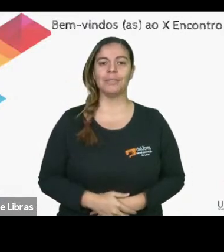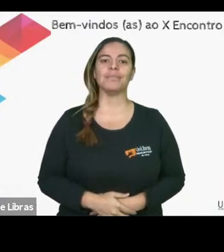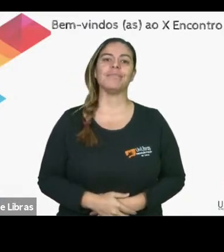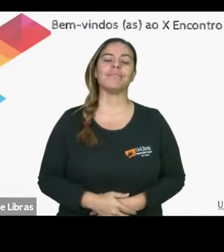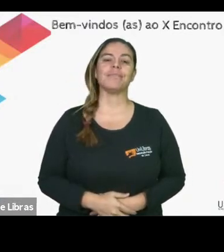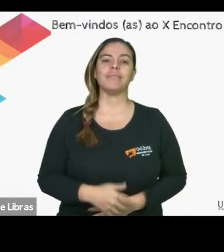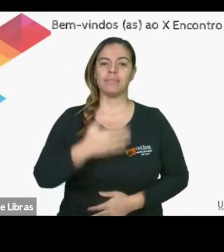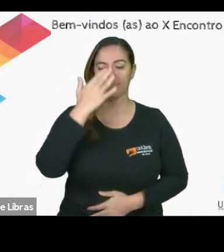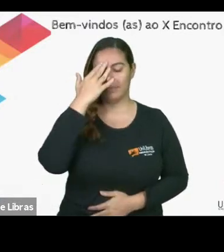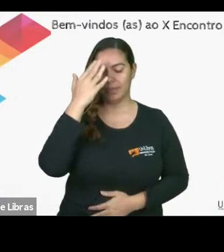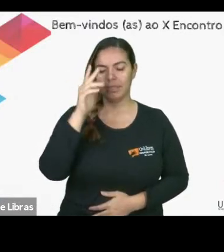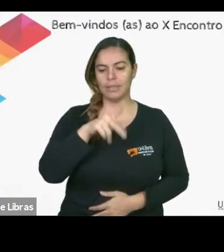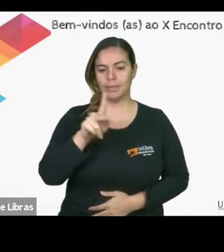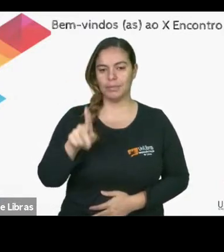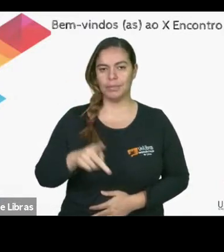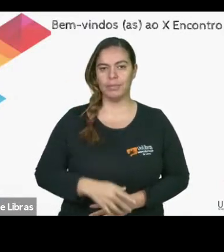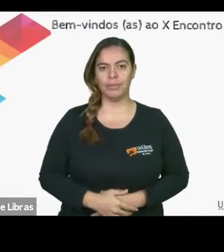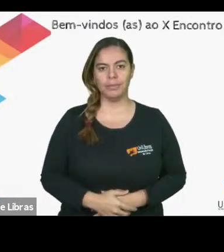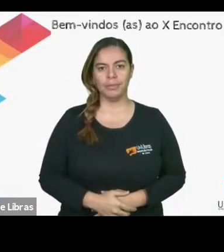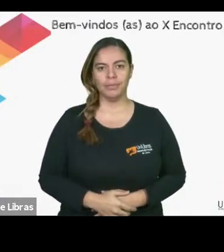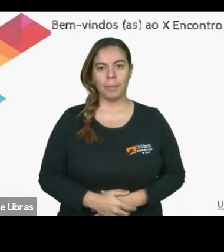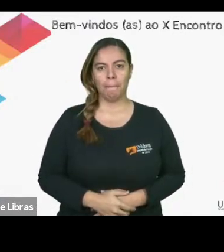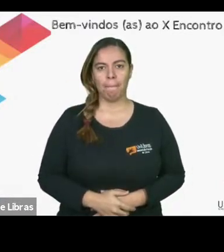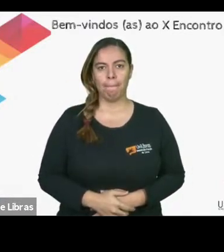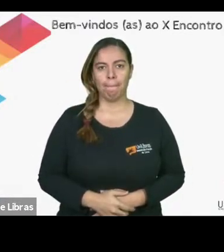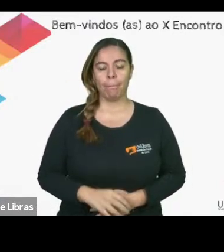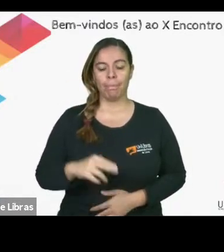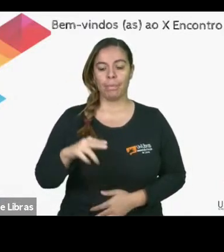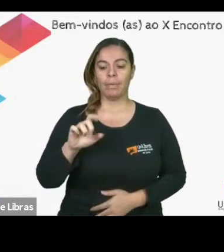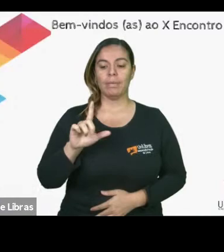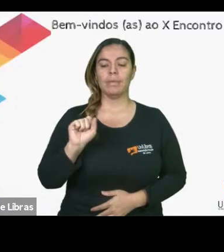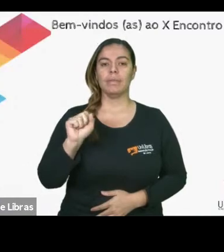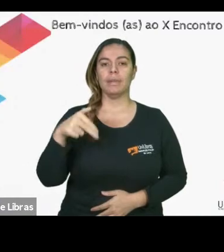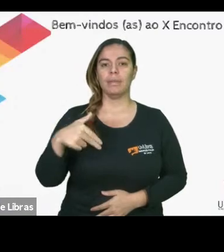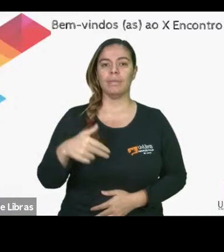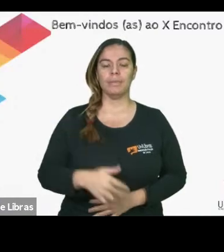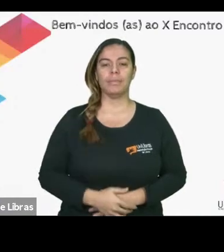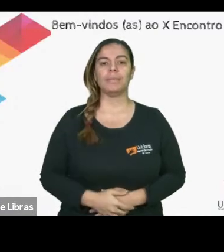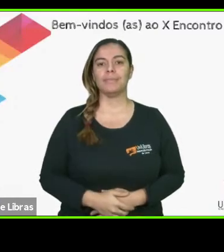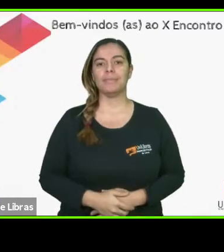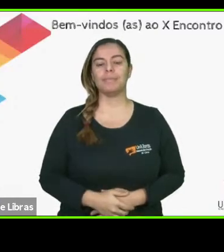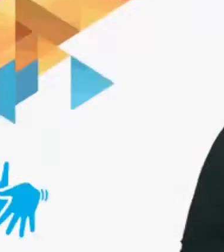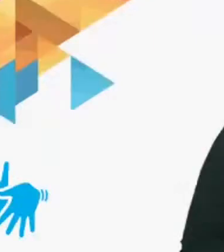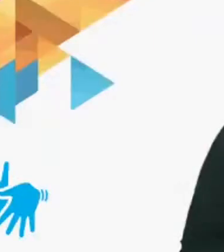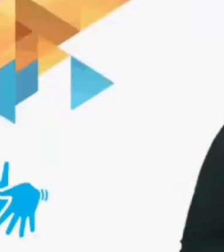Obrigada, profesor. Profesor Nelson.